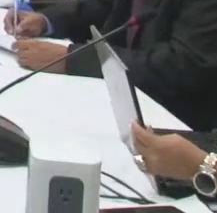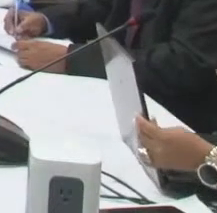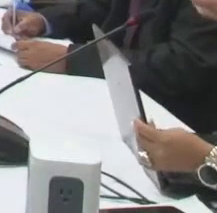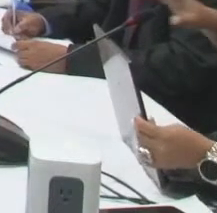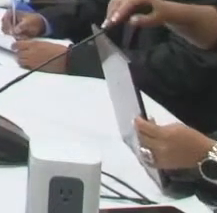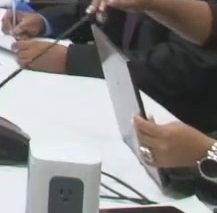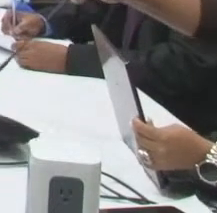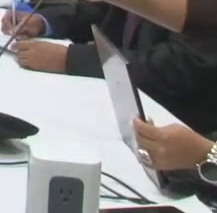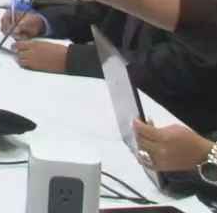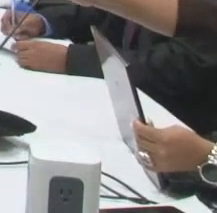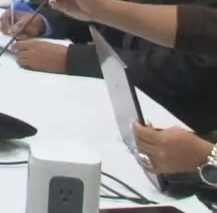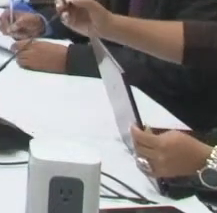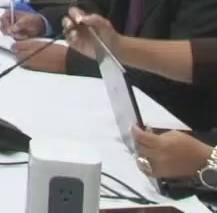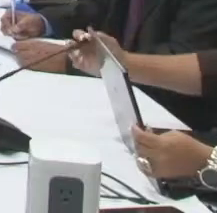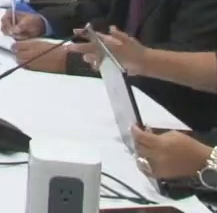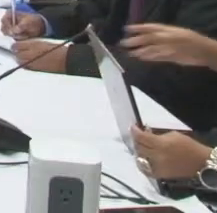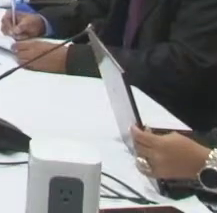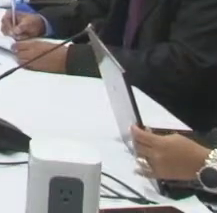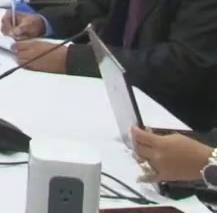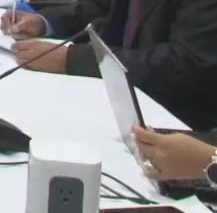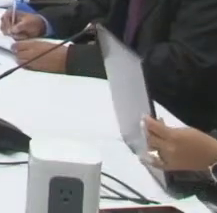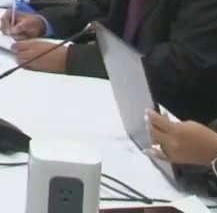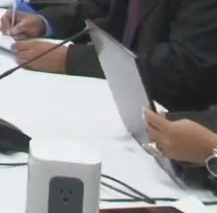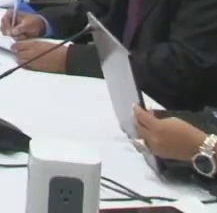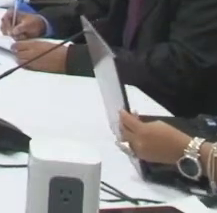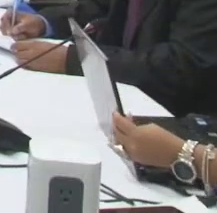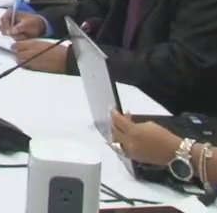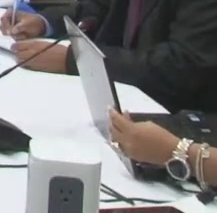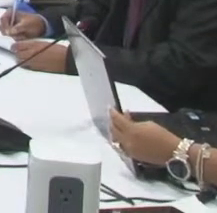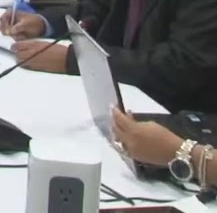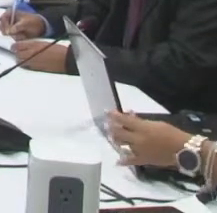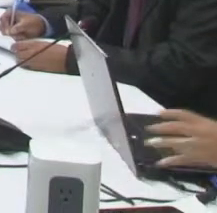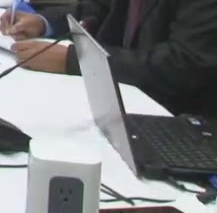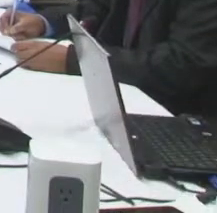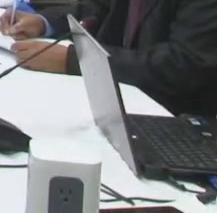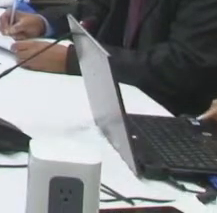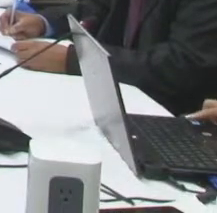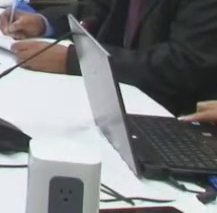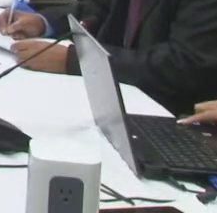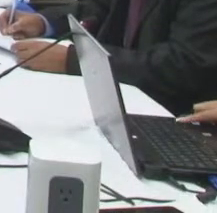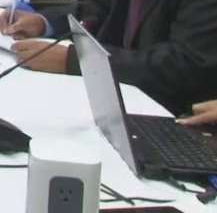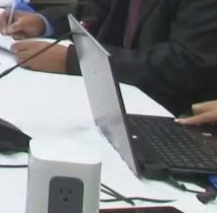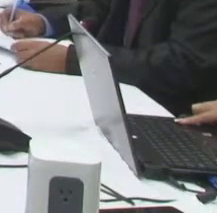No. Pasaríamos al artículo 4, ámbito de aplicación.